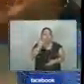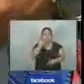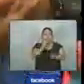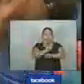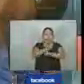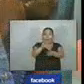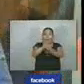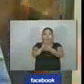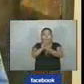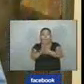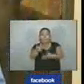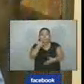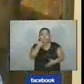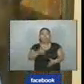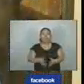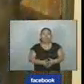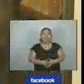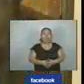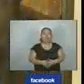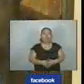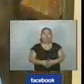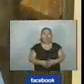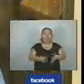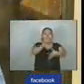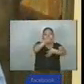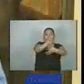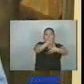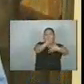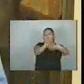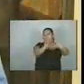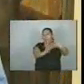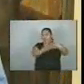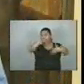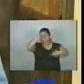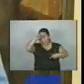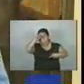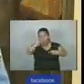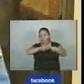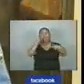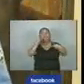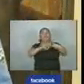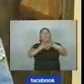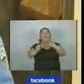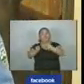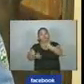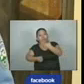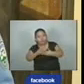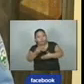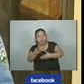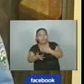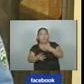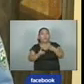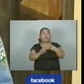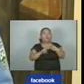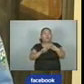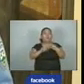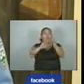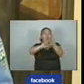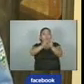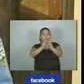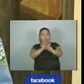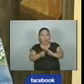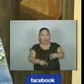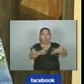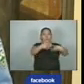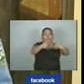compra de los mismos. Integral tiene diferentes ejes, un eje operativo, un eje tecnológico, reforma al estamento